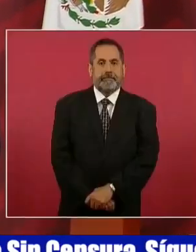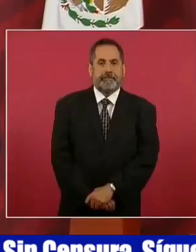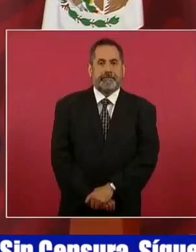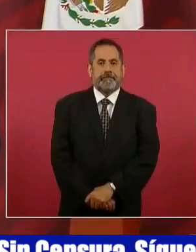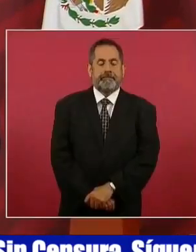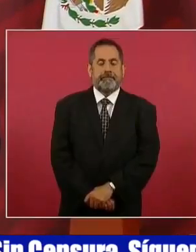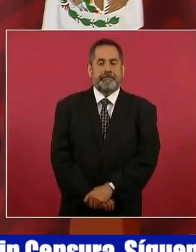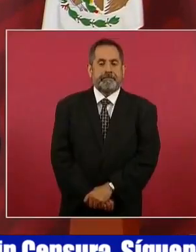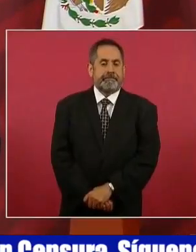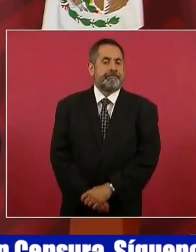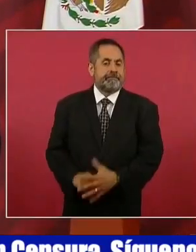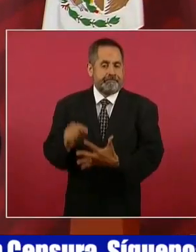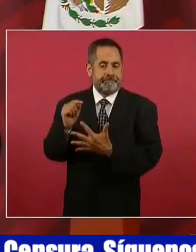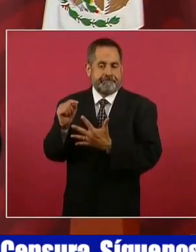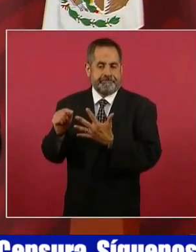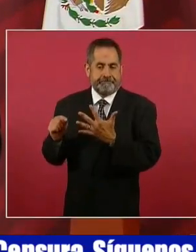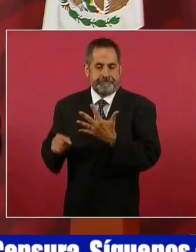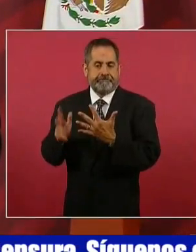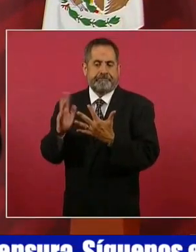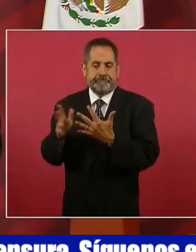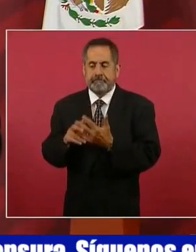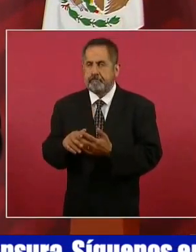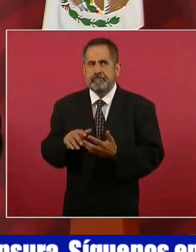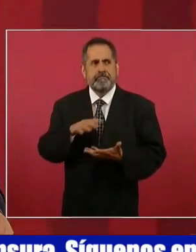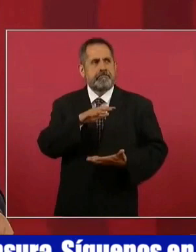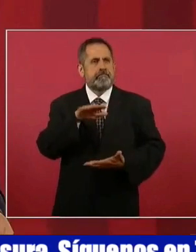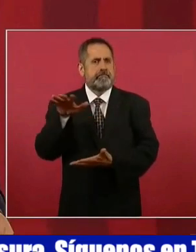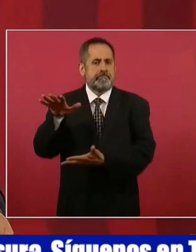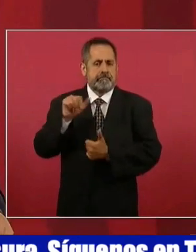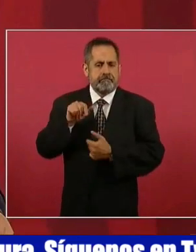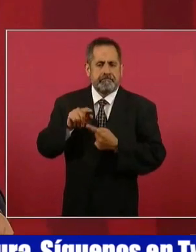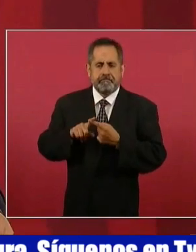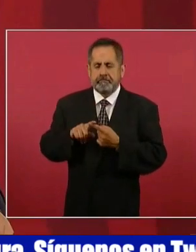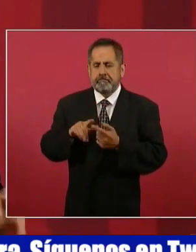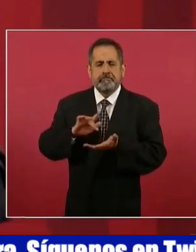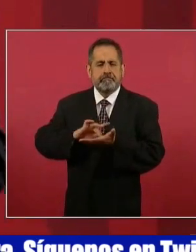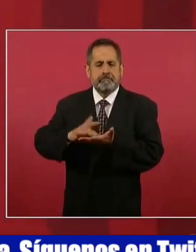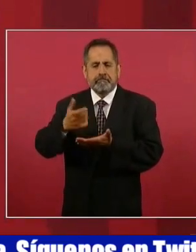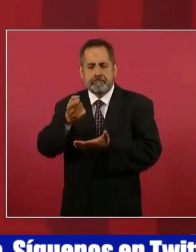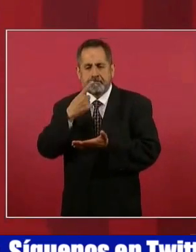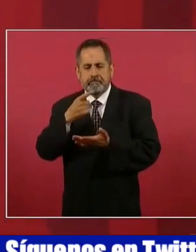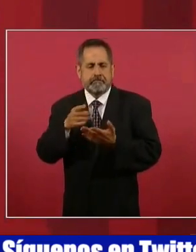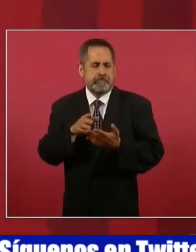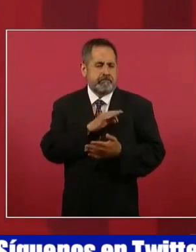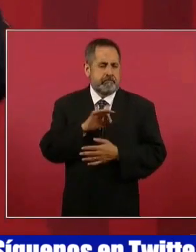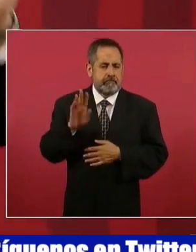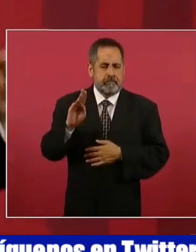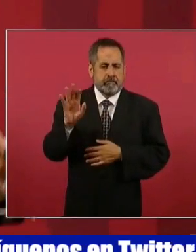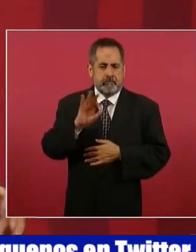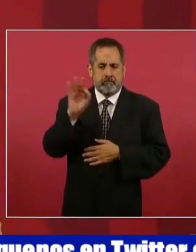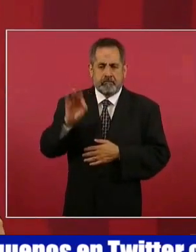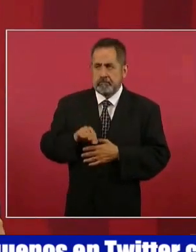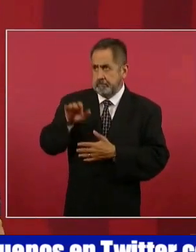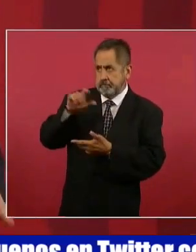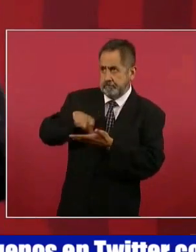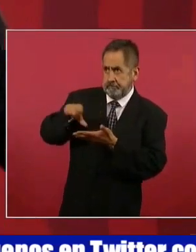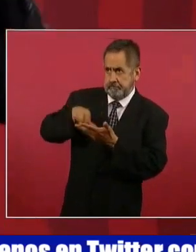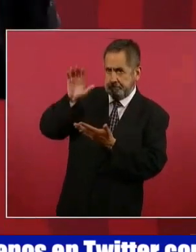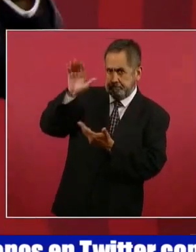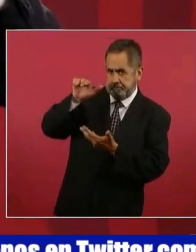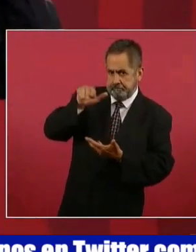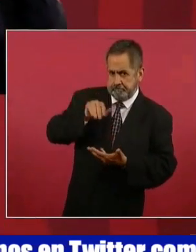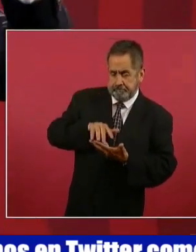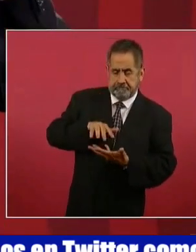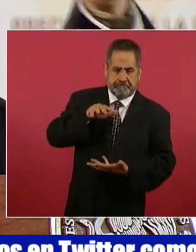reconocido una y otra vez, a los del Universal, pero en ningún momento ha exhibido o ha debatido, a